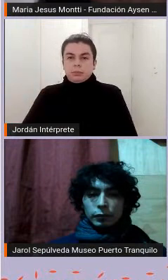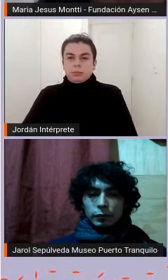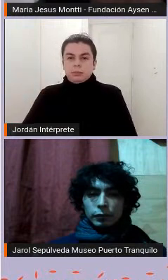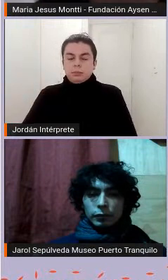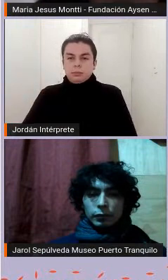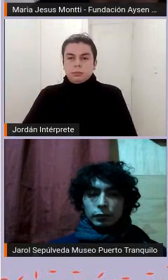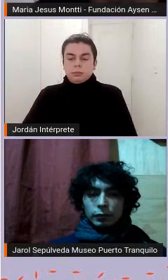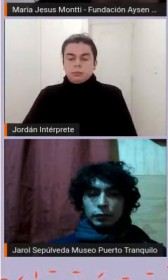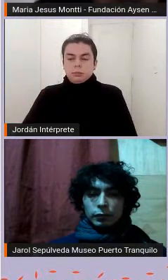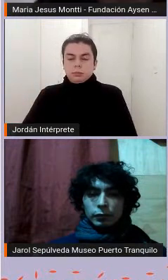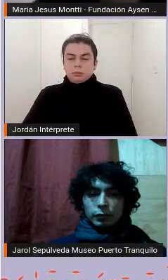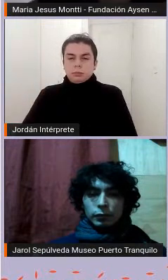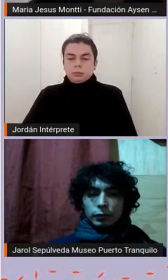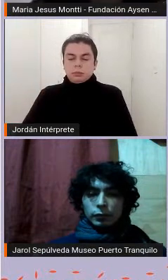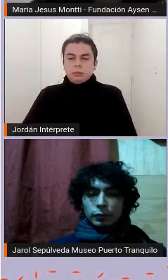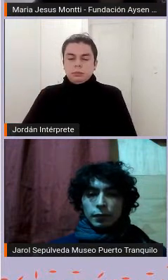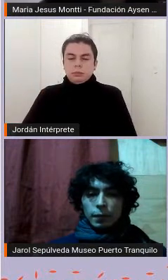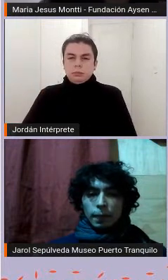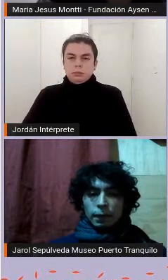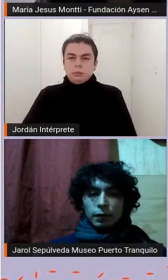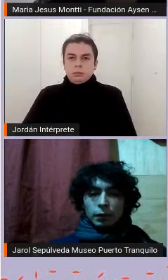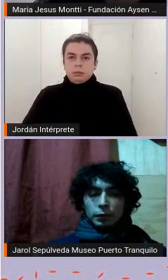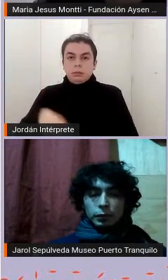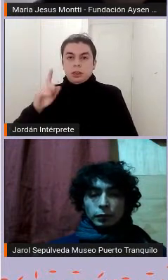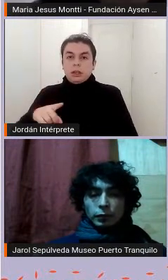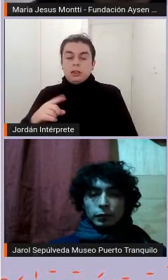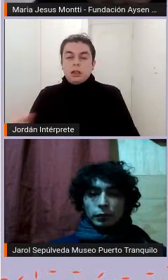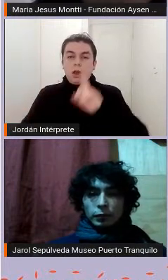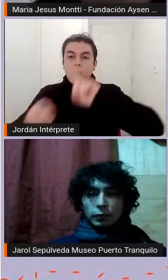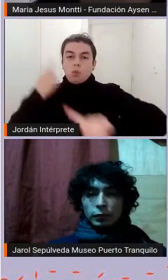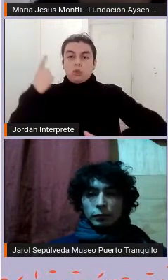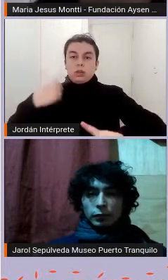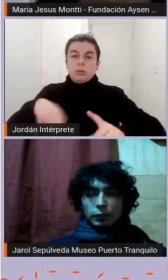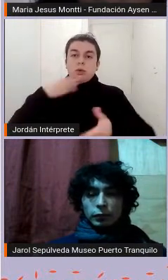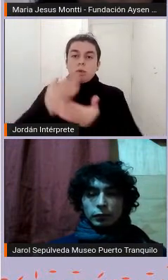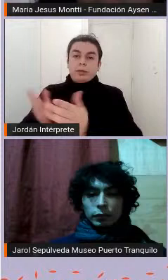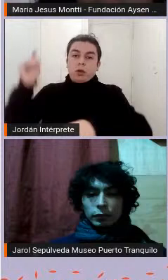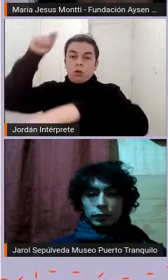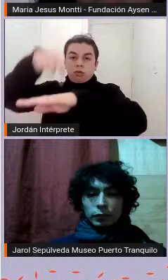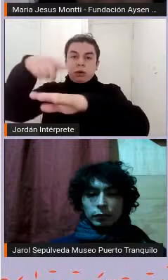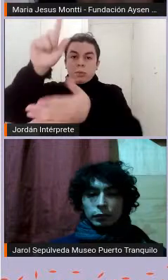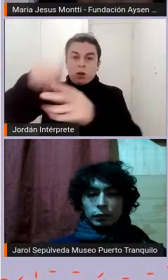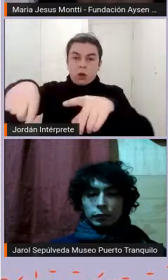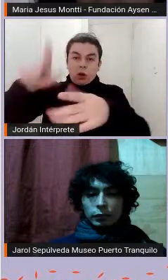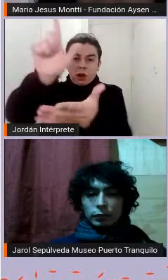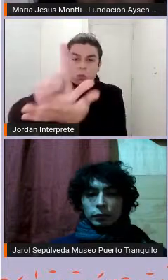Para que vean un poquito, esto es del último terreno que tuvimos, que fue